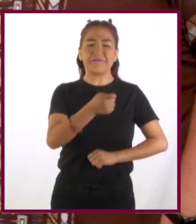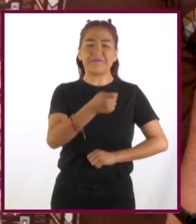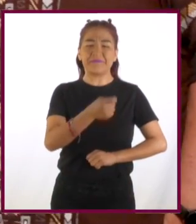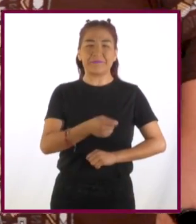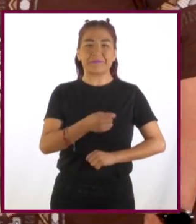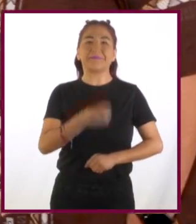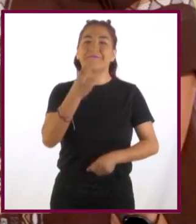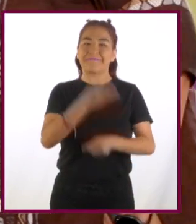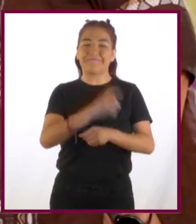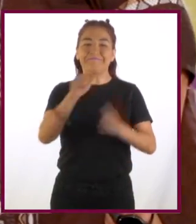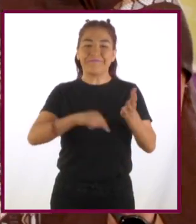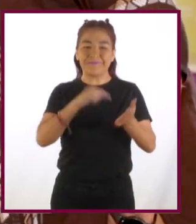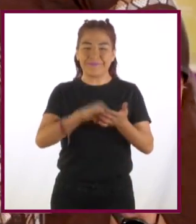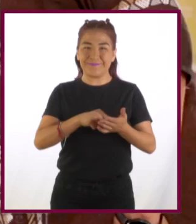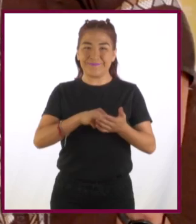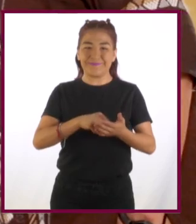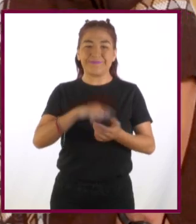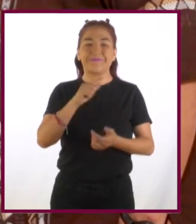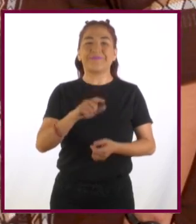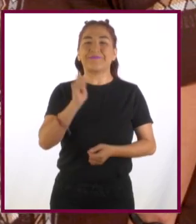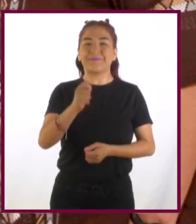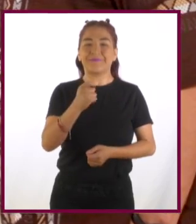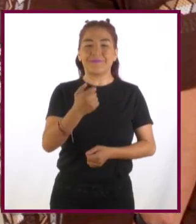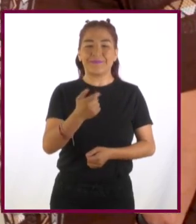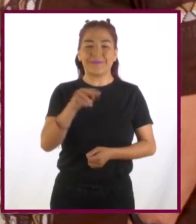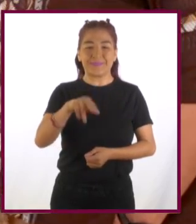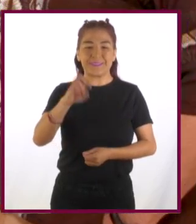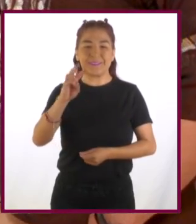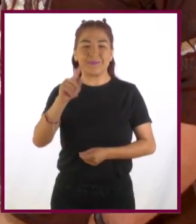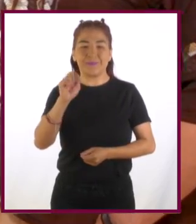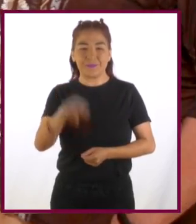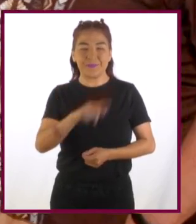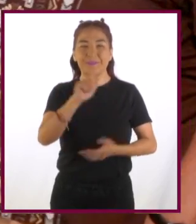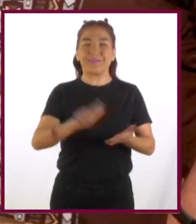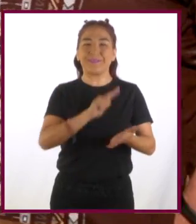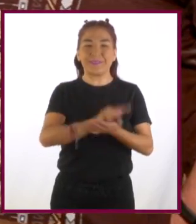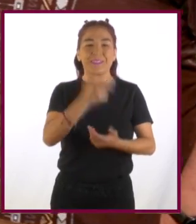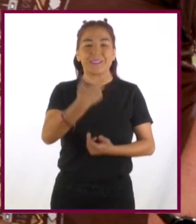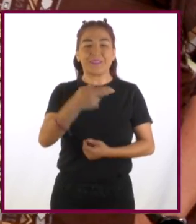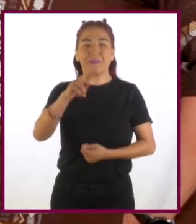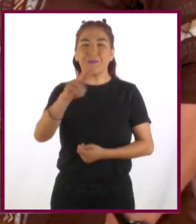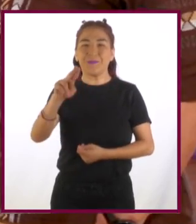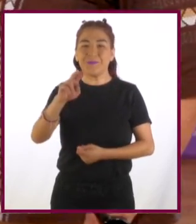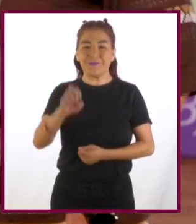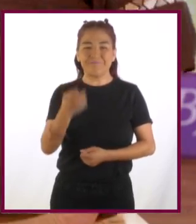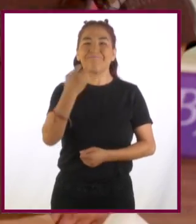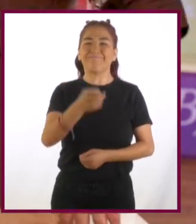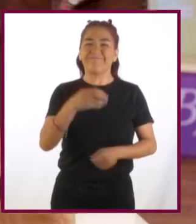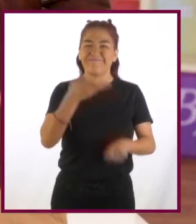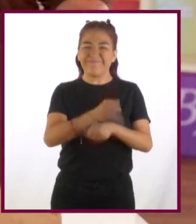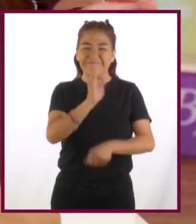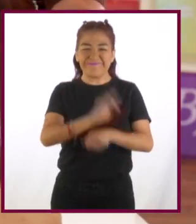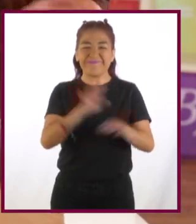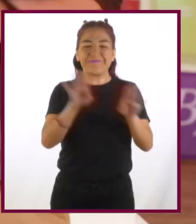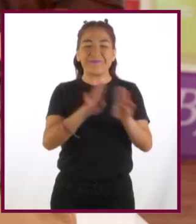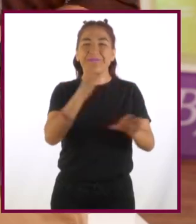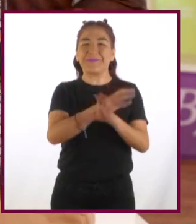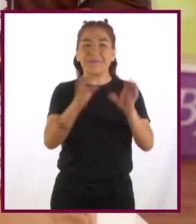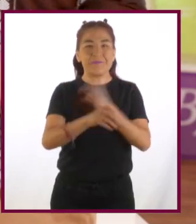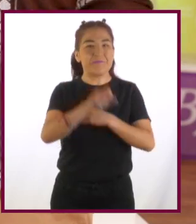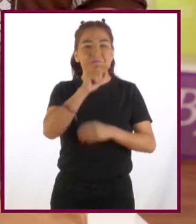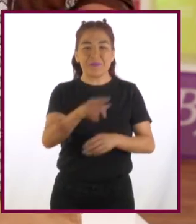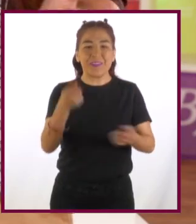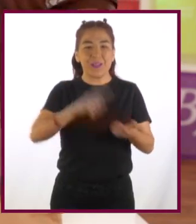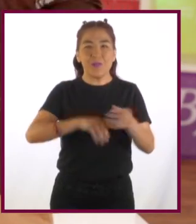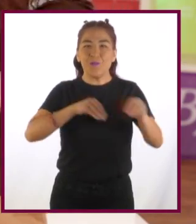tercera ley de Newton. Gravedad. Ley de Ley de Hooke. Hooke. Es curioso cómo estos